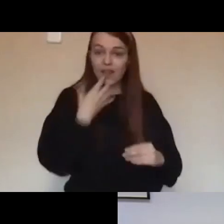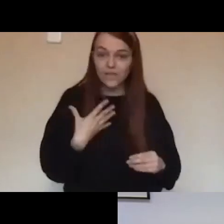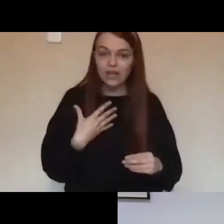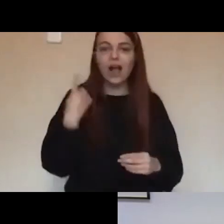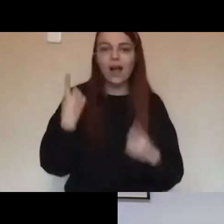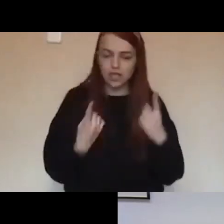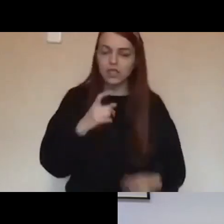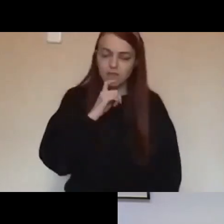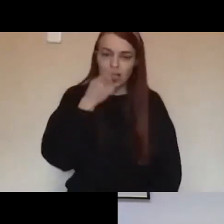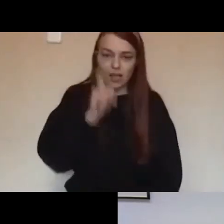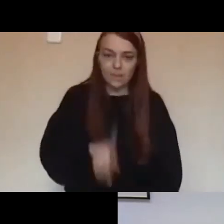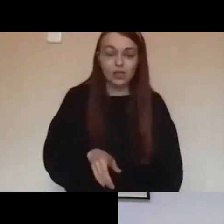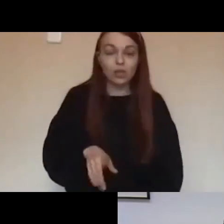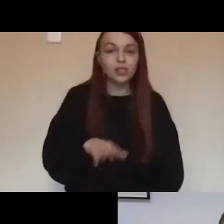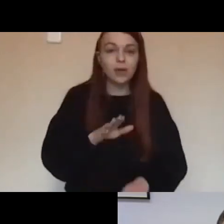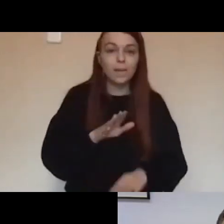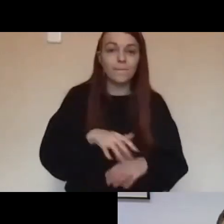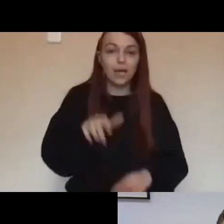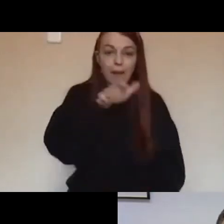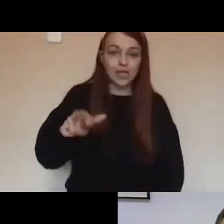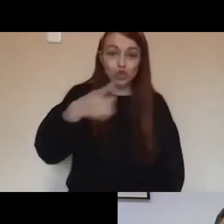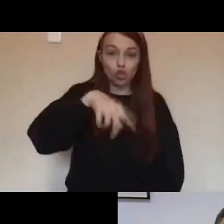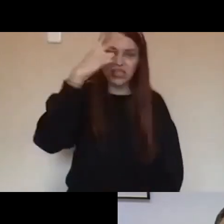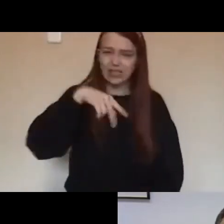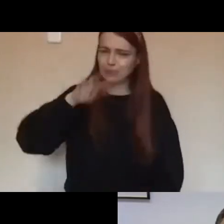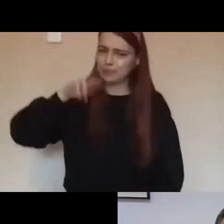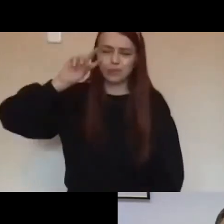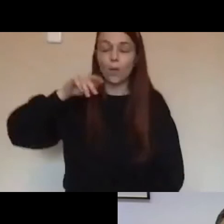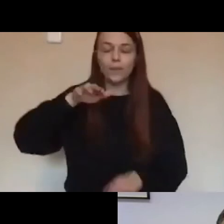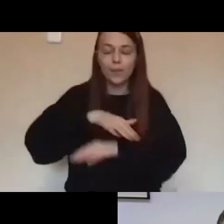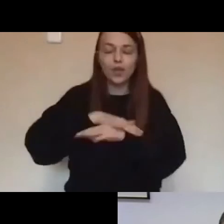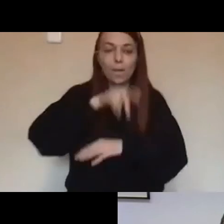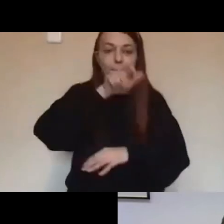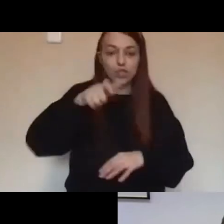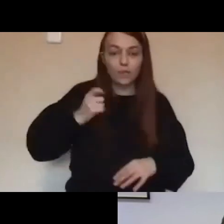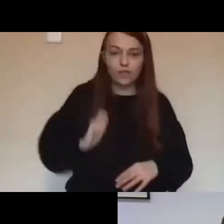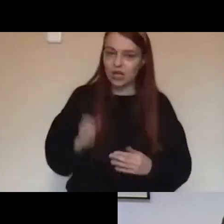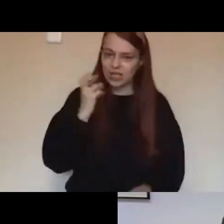claro, para ellos es un gran desafío, así que sí, totalmente de acuerdo que hay que trabajarlo.